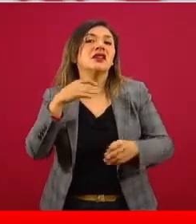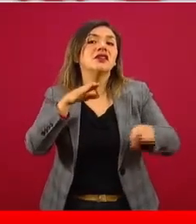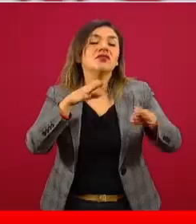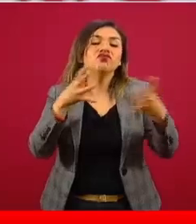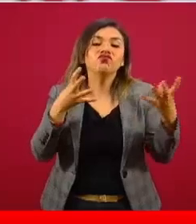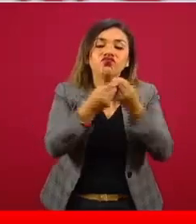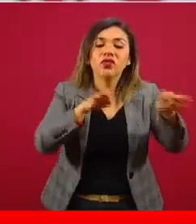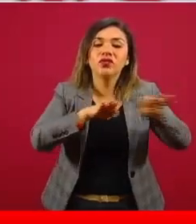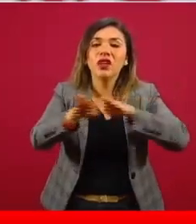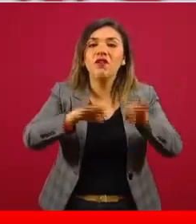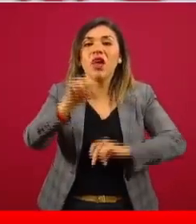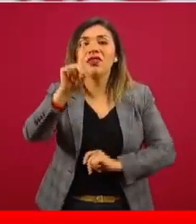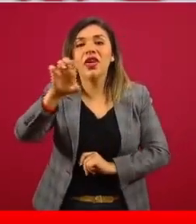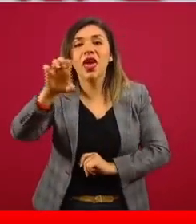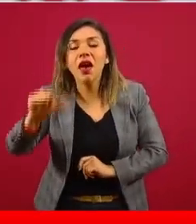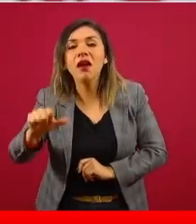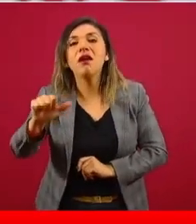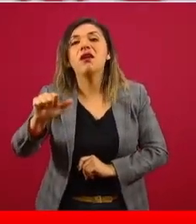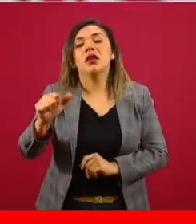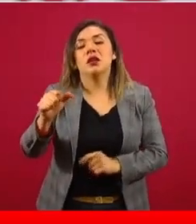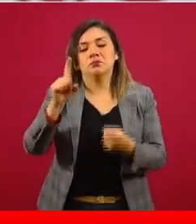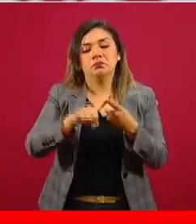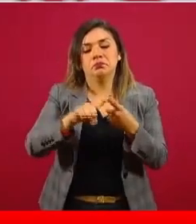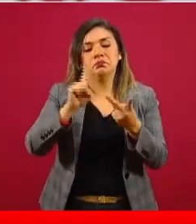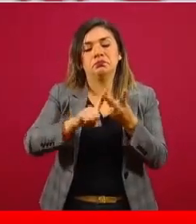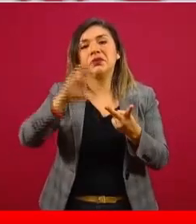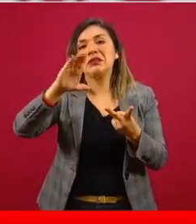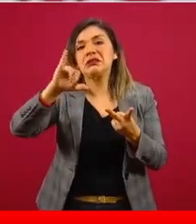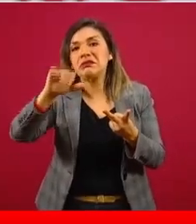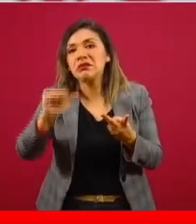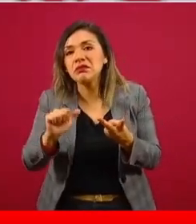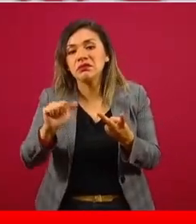DEA, de la CIA,